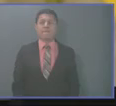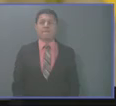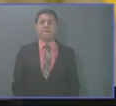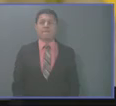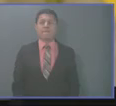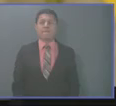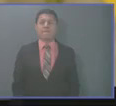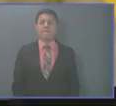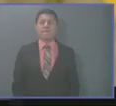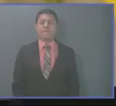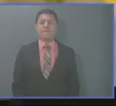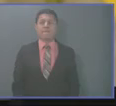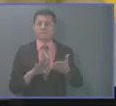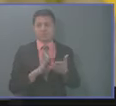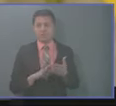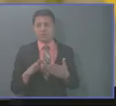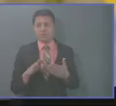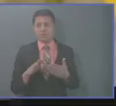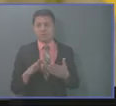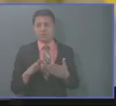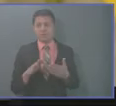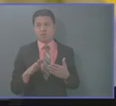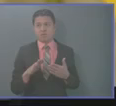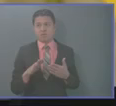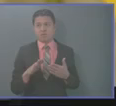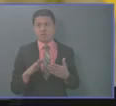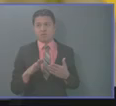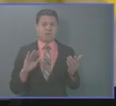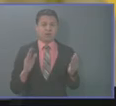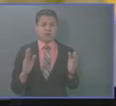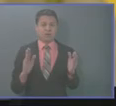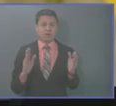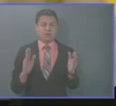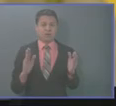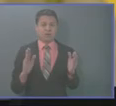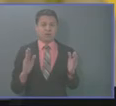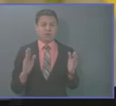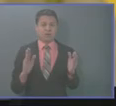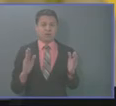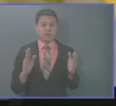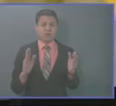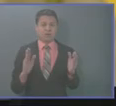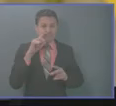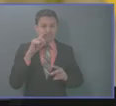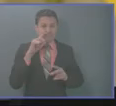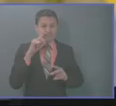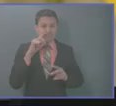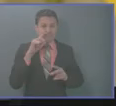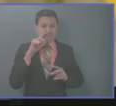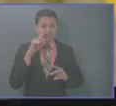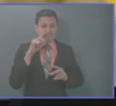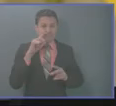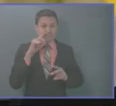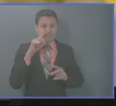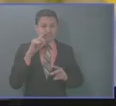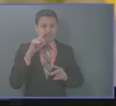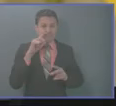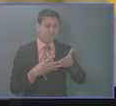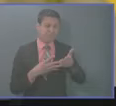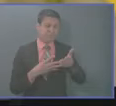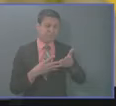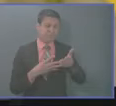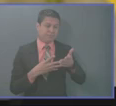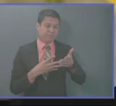de gasto corriente, entre otros, en remuneraciones, en transferencias, es